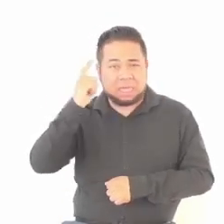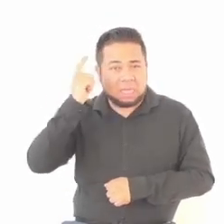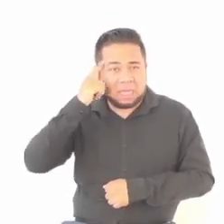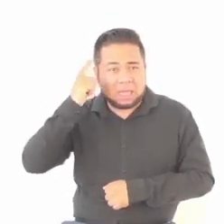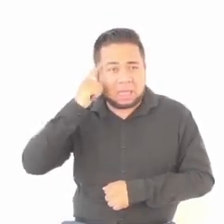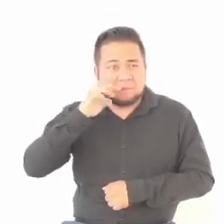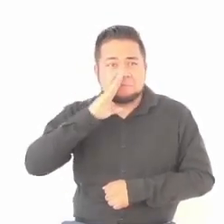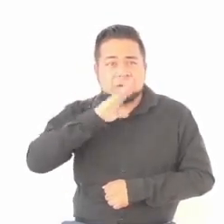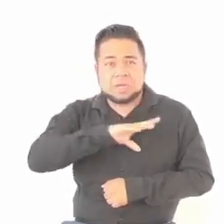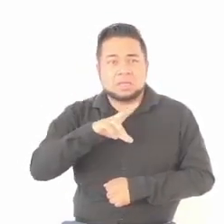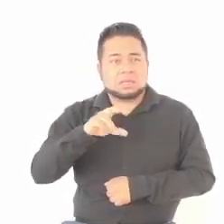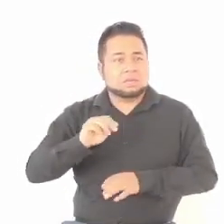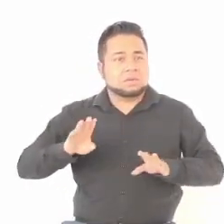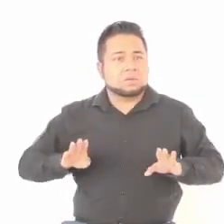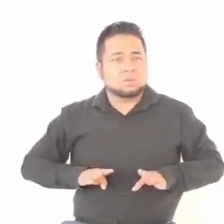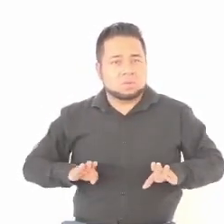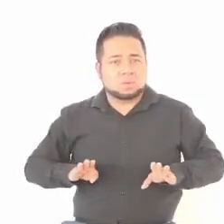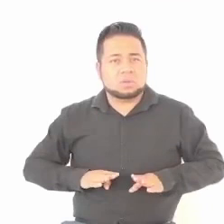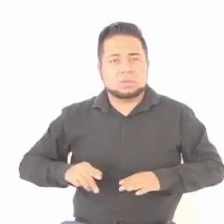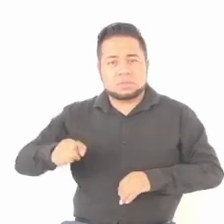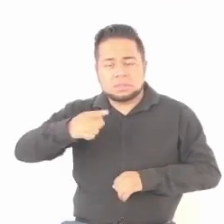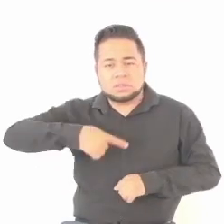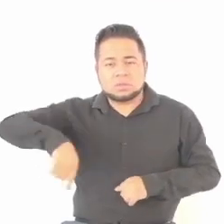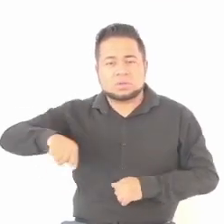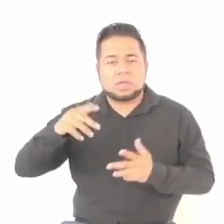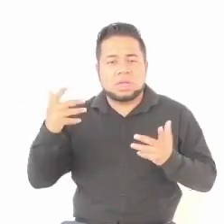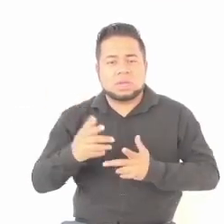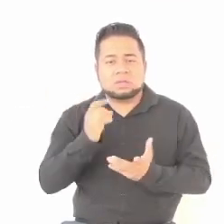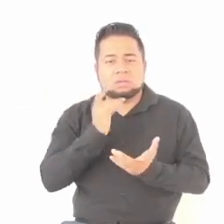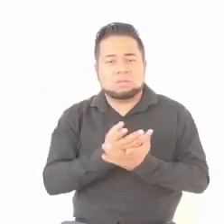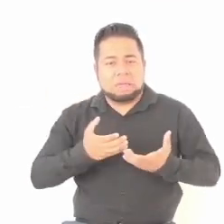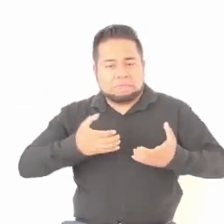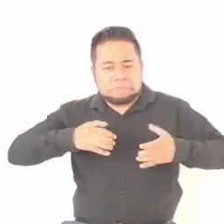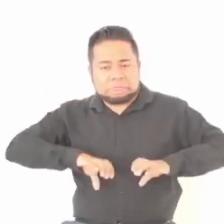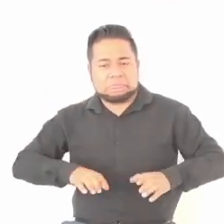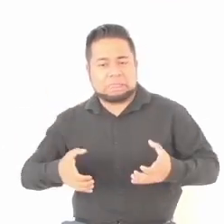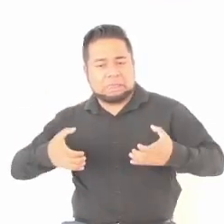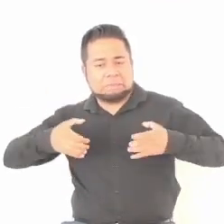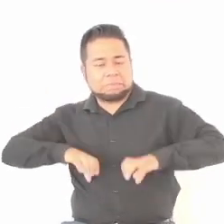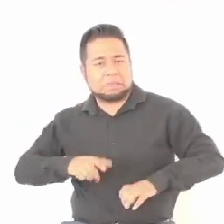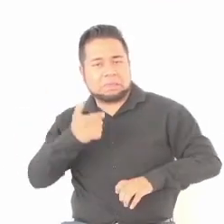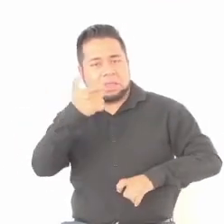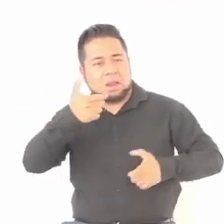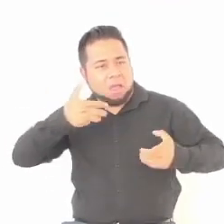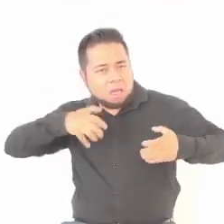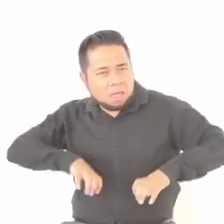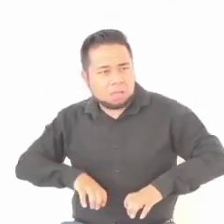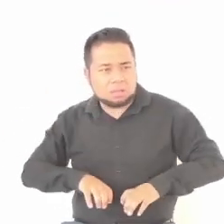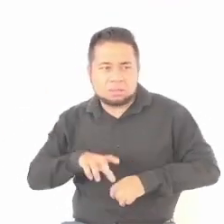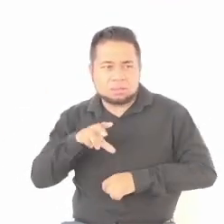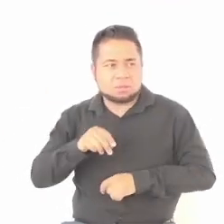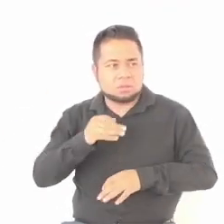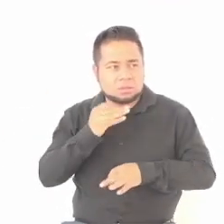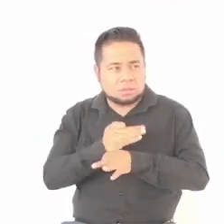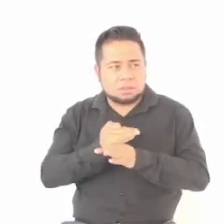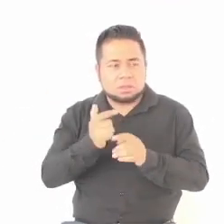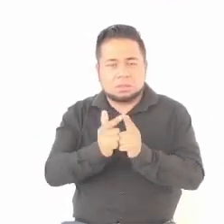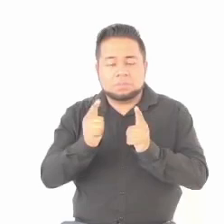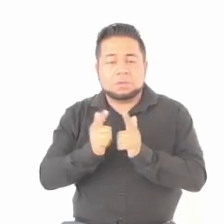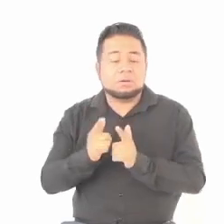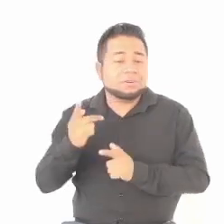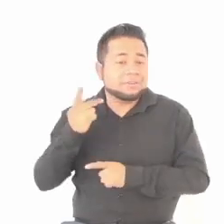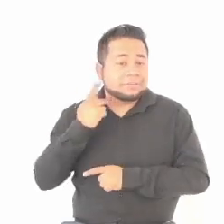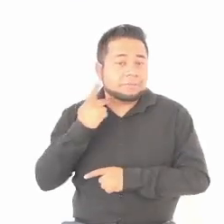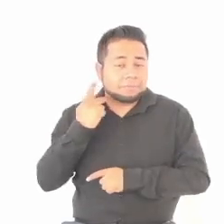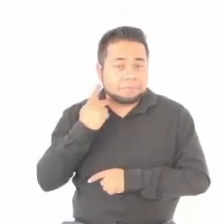no merece que ustedes se dediquen nada más al saqueo de los recursos. Hoy, como fracción parlamentaria,